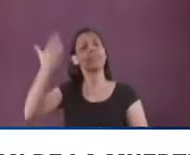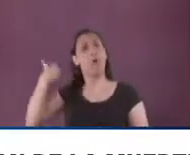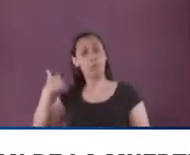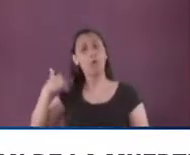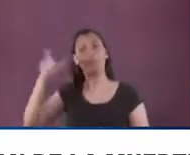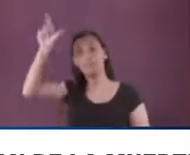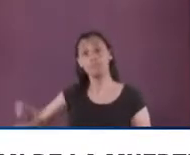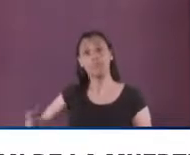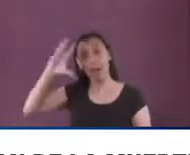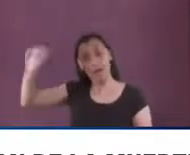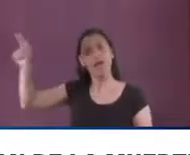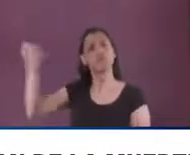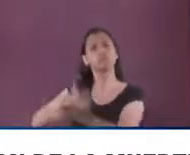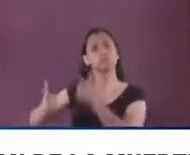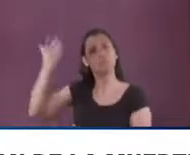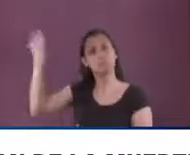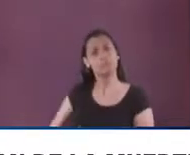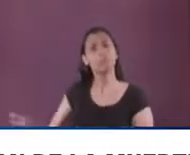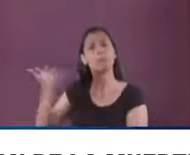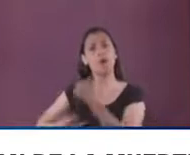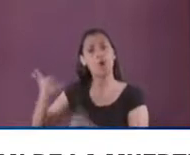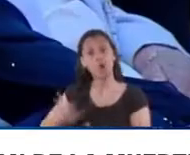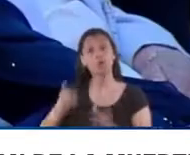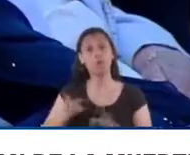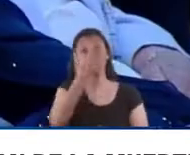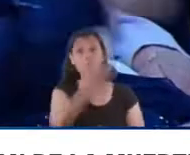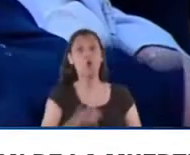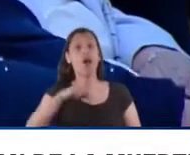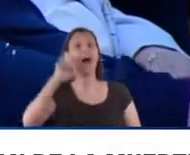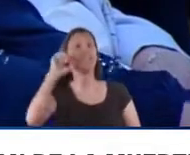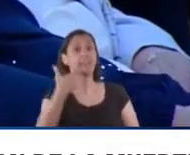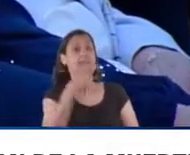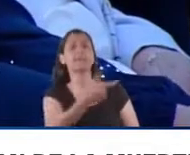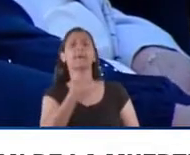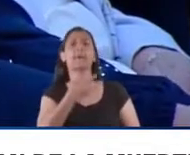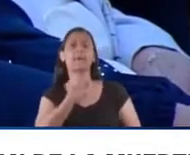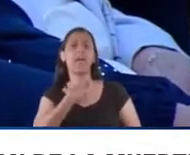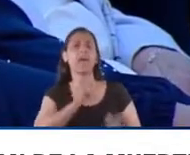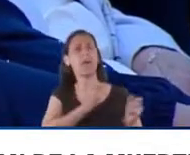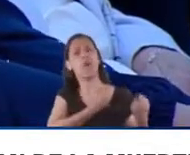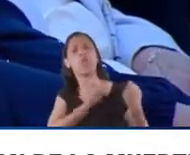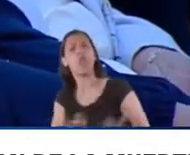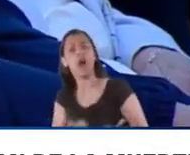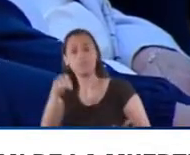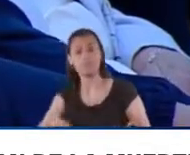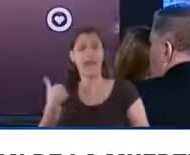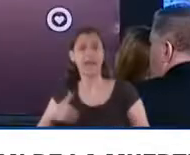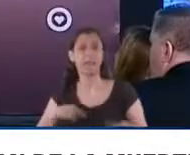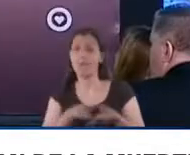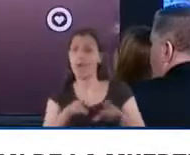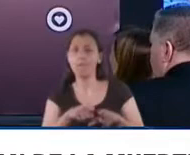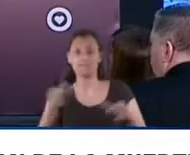El presidente Alberto Fernández agradeció hoy a México por haber abrazado a los que escapaban de la muerte durante la última